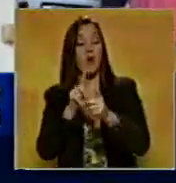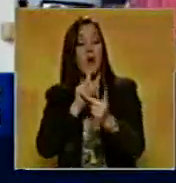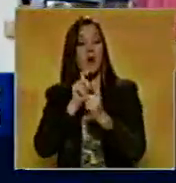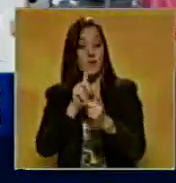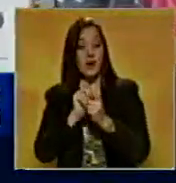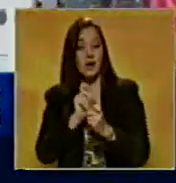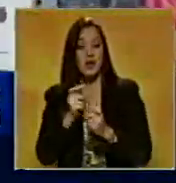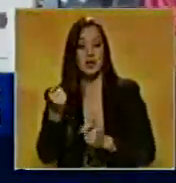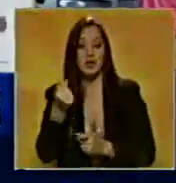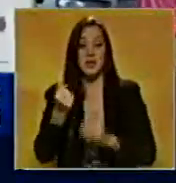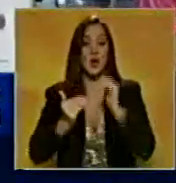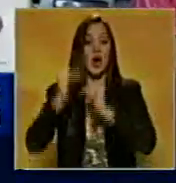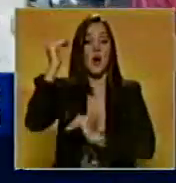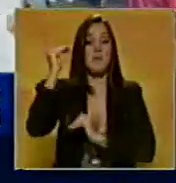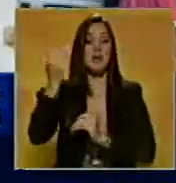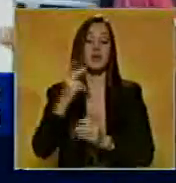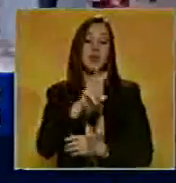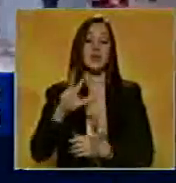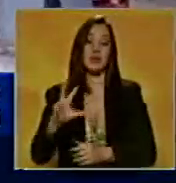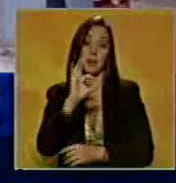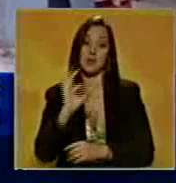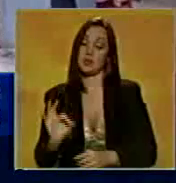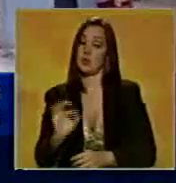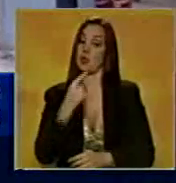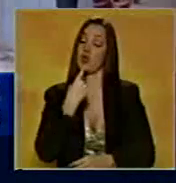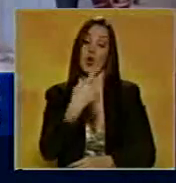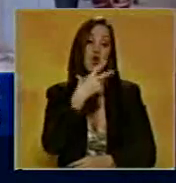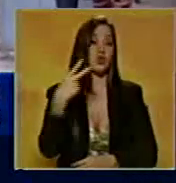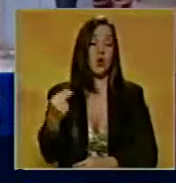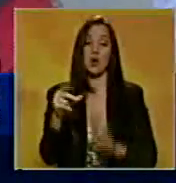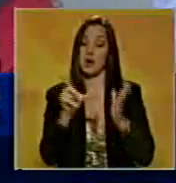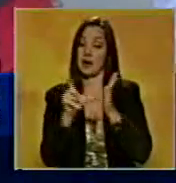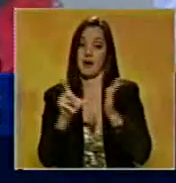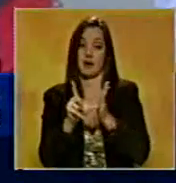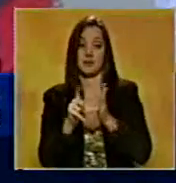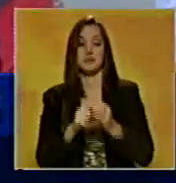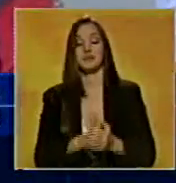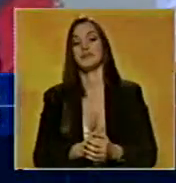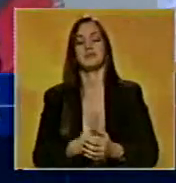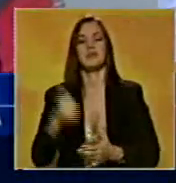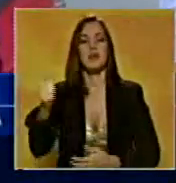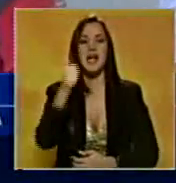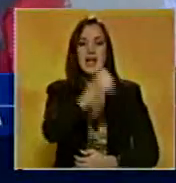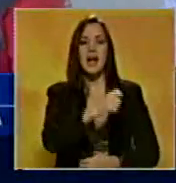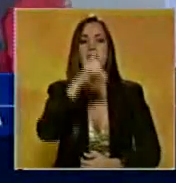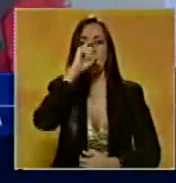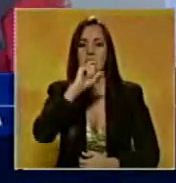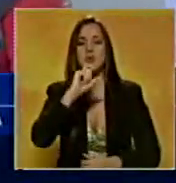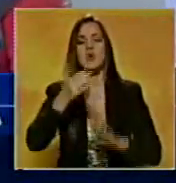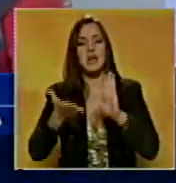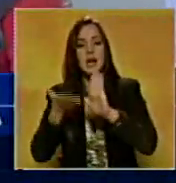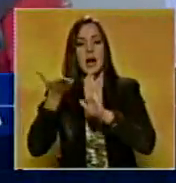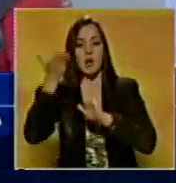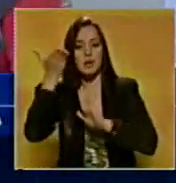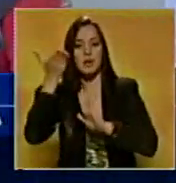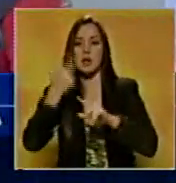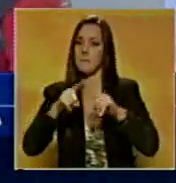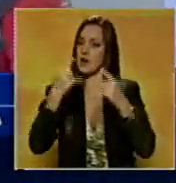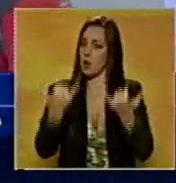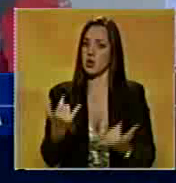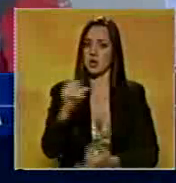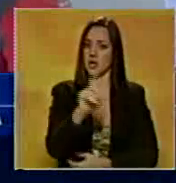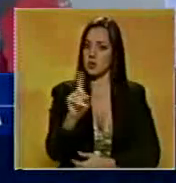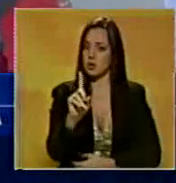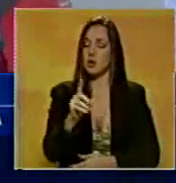establece un solo aumento durante el primer trimestre de cada año no lo vamos a suspender porque los usuarios saben y